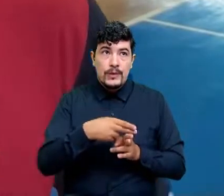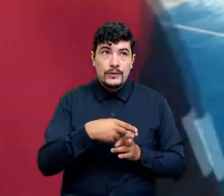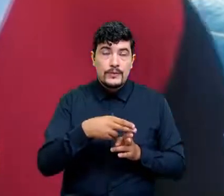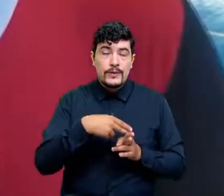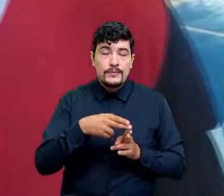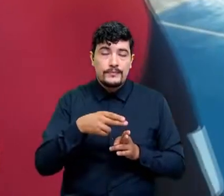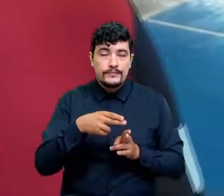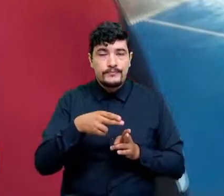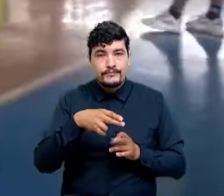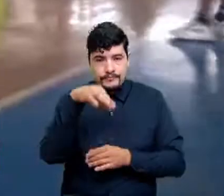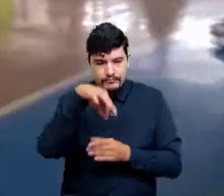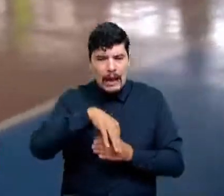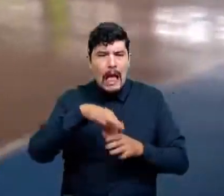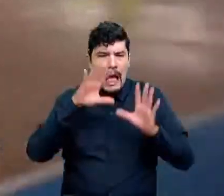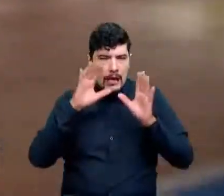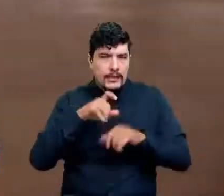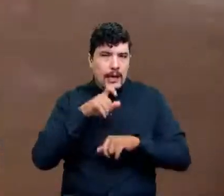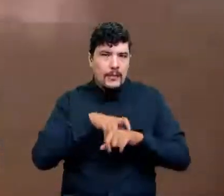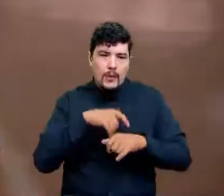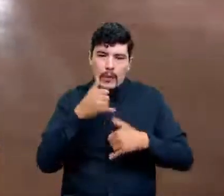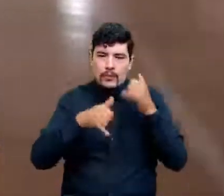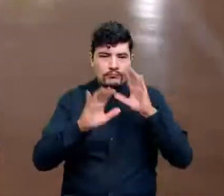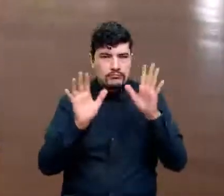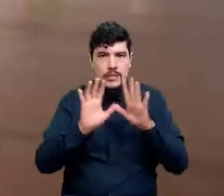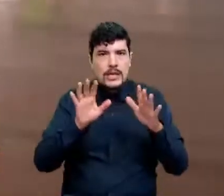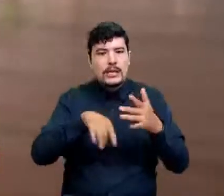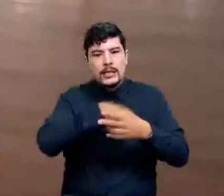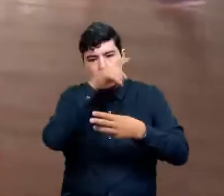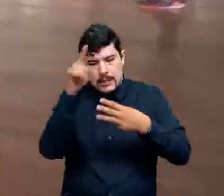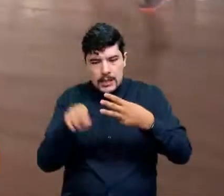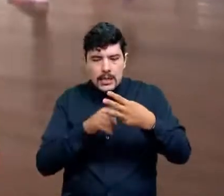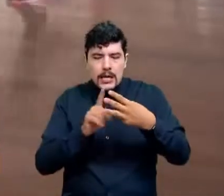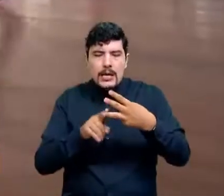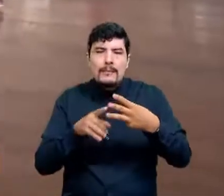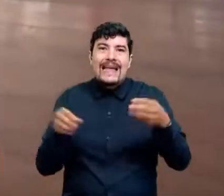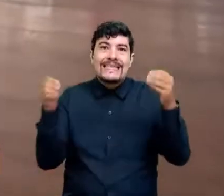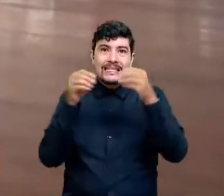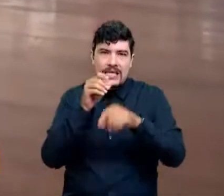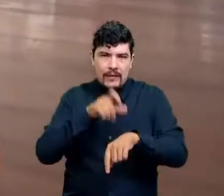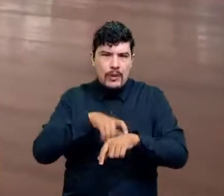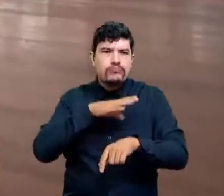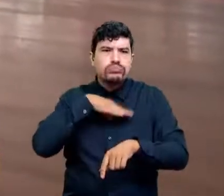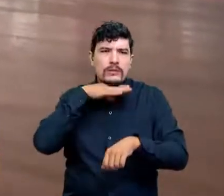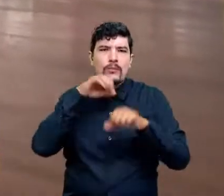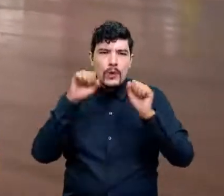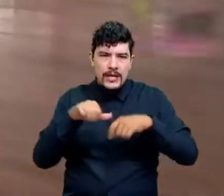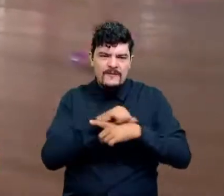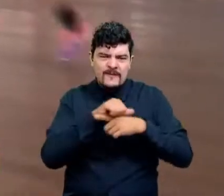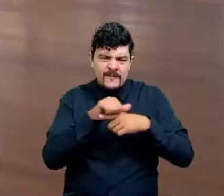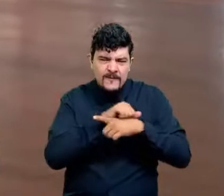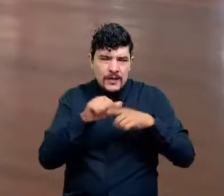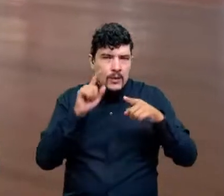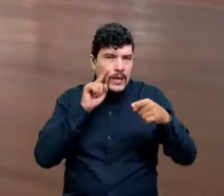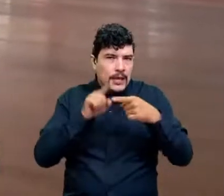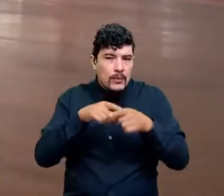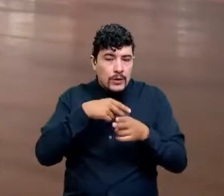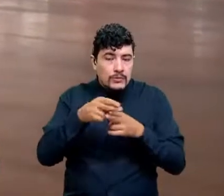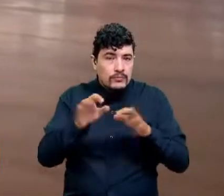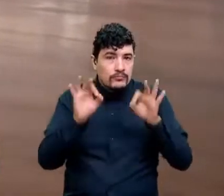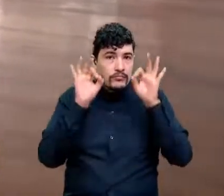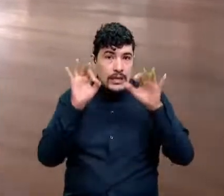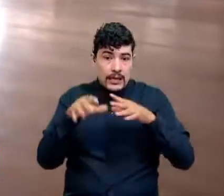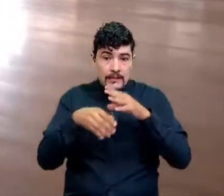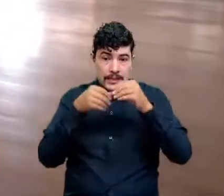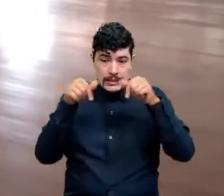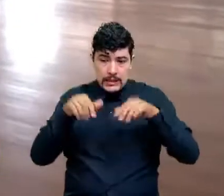partido. Sabemos que es un rival duro, pero con el apoyo de la gente y digamos el clima acá nos favorece mucho.